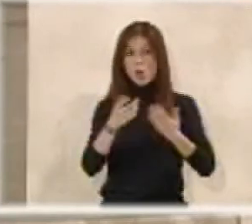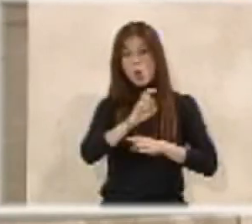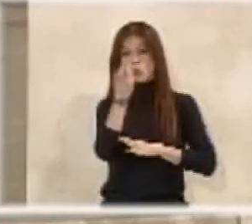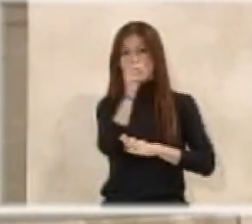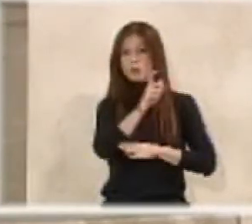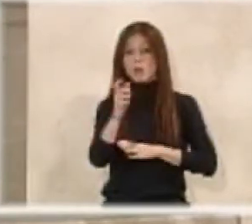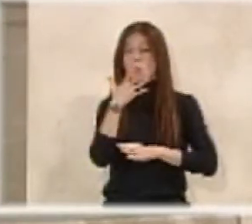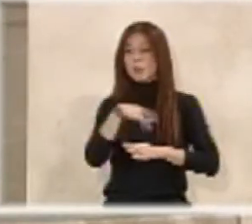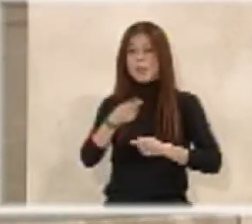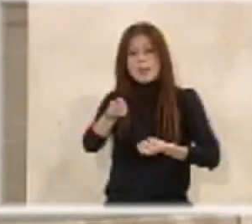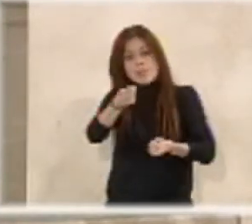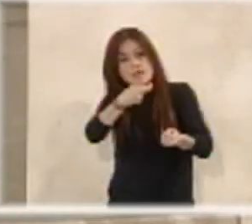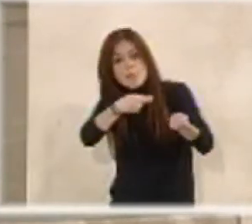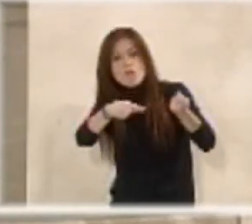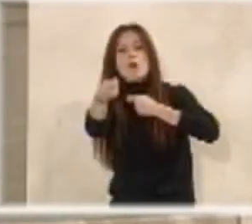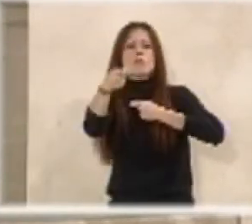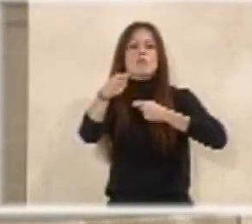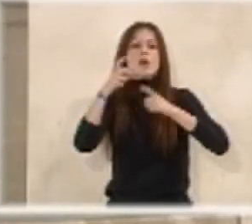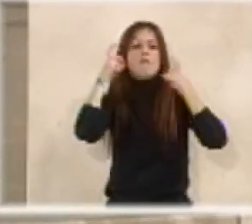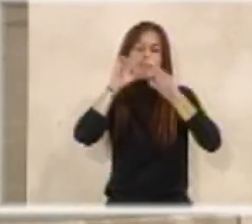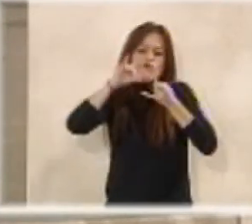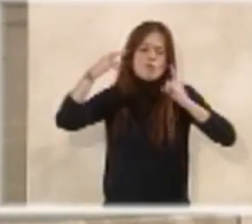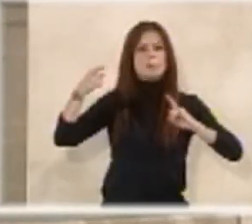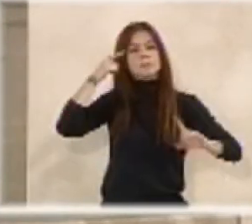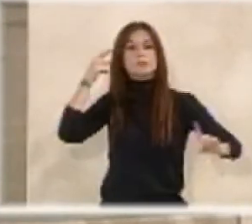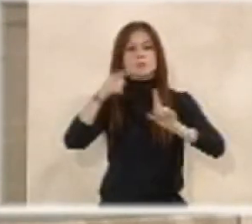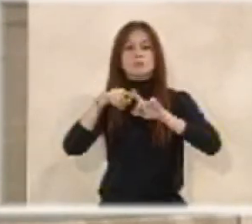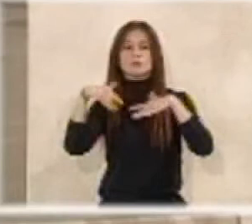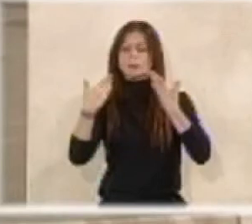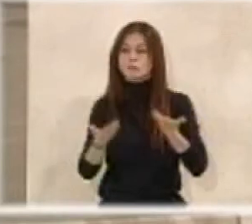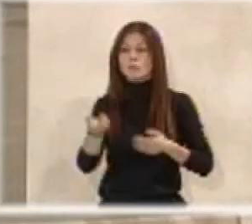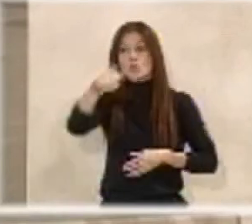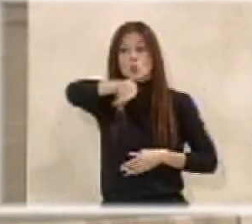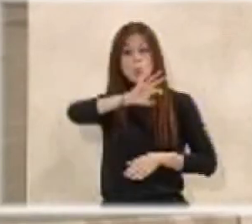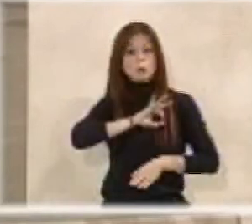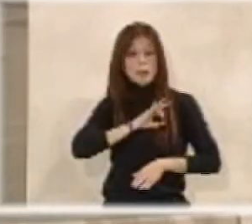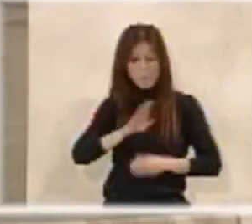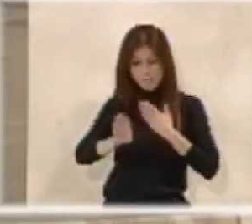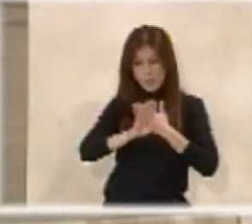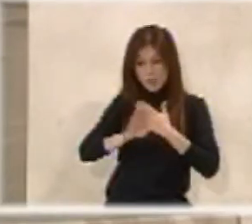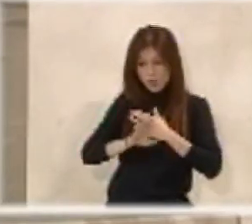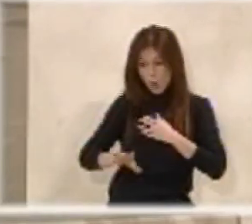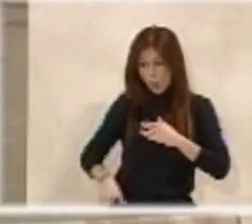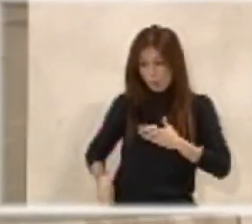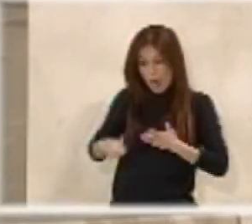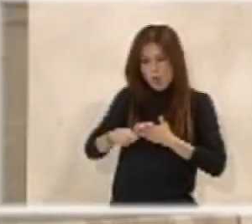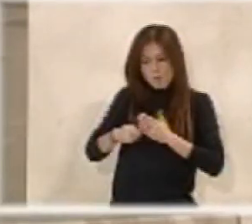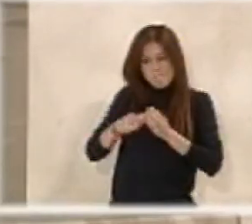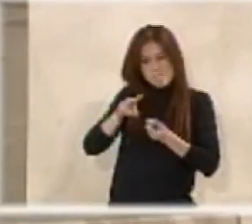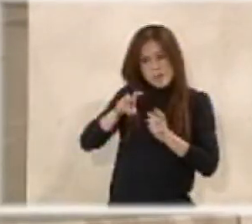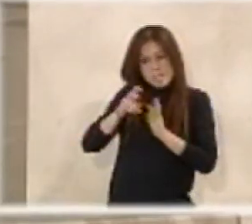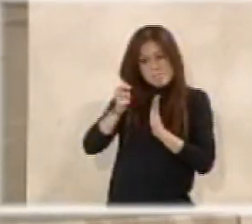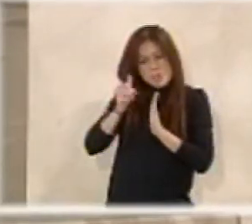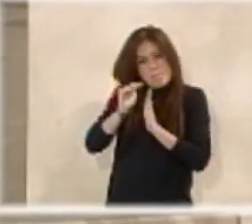sitios, pues pueda poner un esfuerzo superior. ¿Para qué? Pues para que ustedes de su bolsillo se puedan rebajar esas cuotas a lo